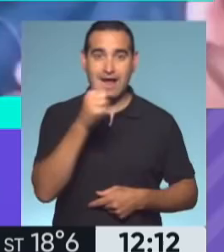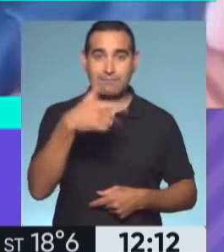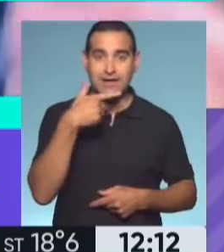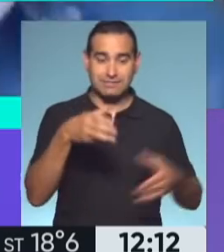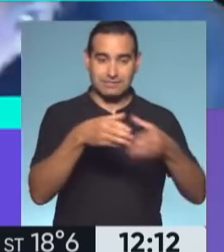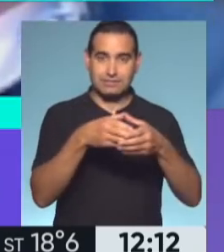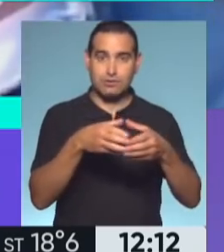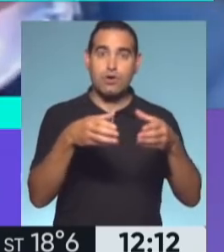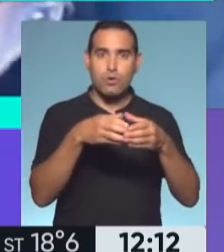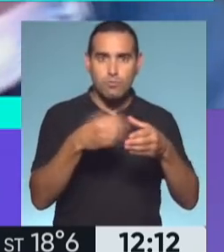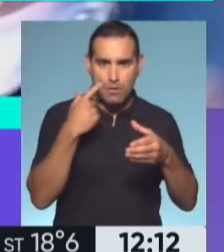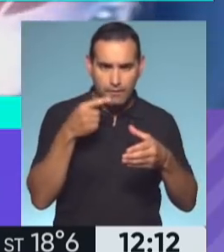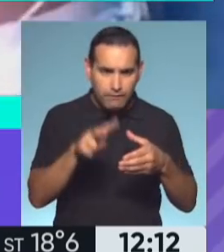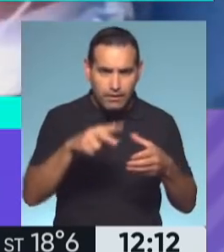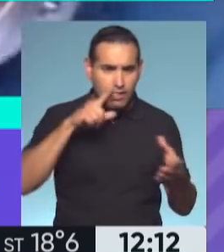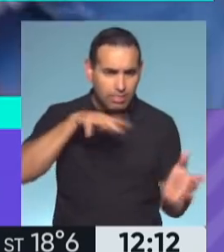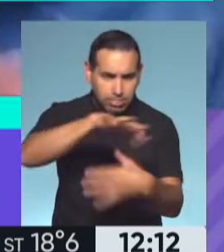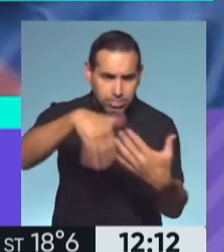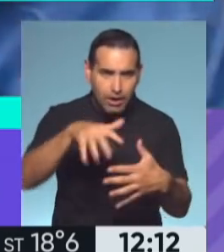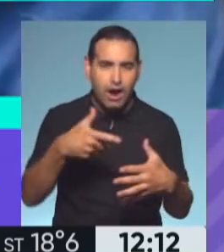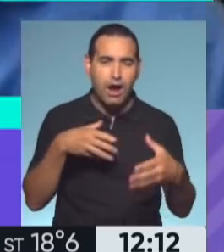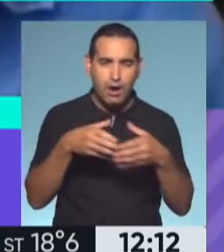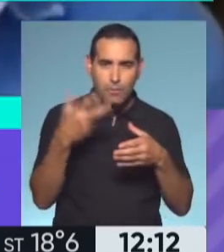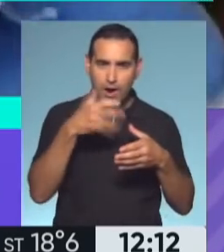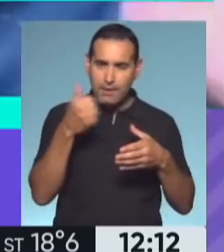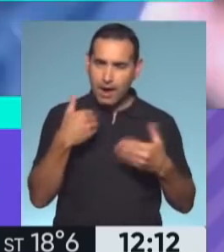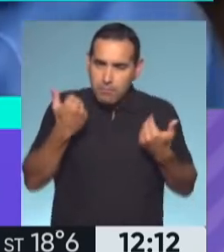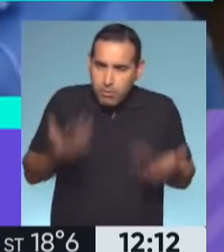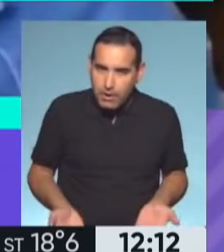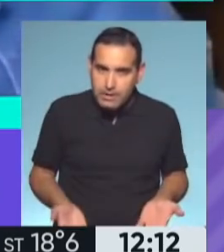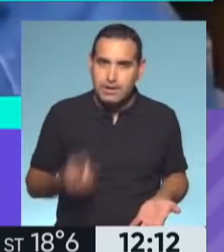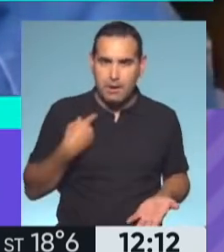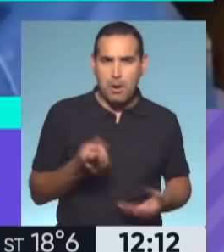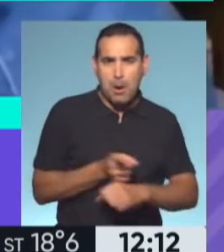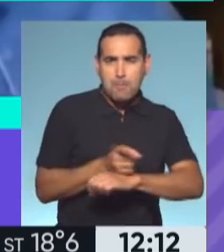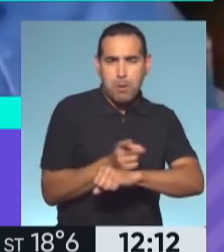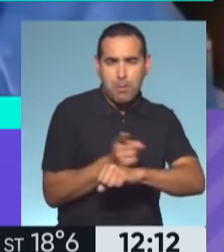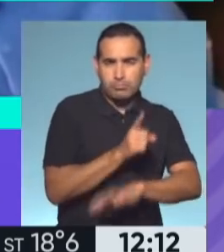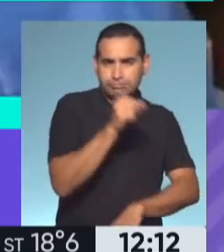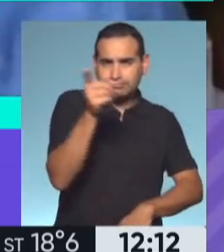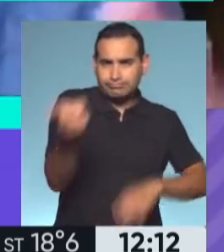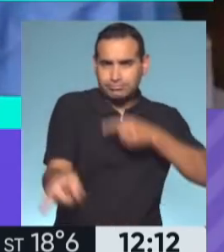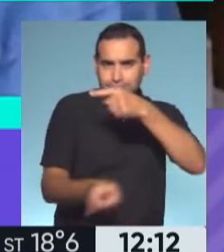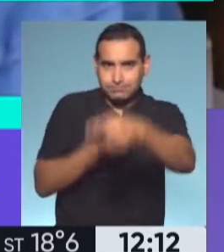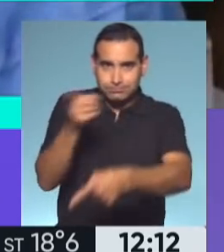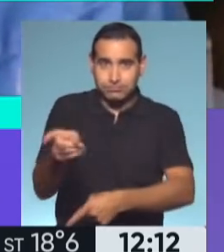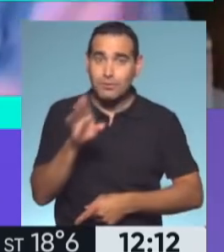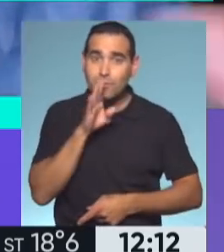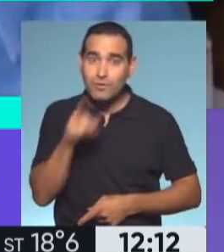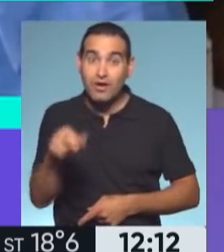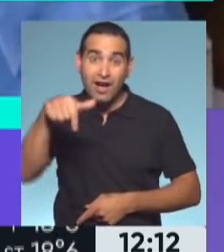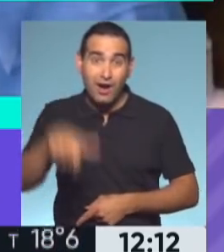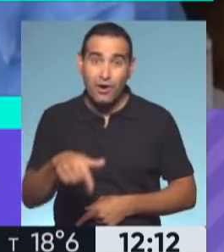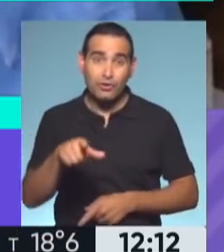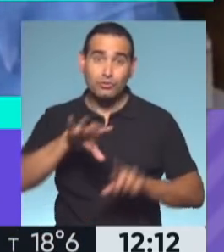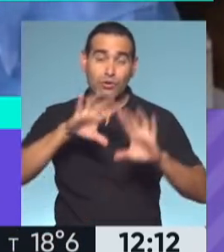Hamás ve la oportunidad de avanzar su agenda en esta disputa palestina y empieza a lanzar cohetes hacia Israel. Y lo que tenemos ahora es que todo el